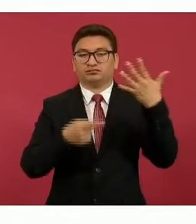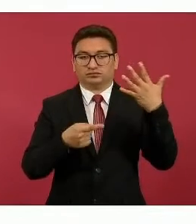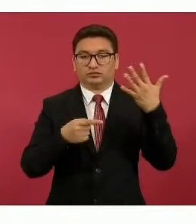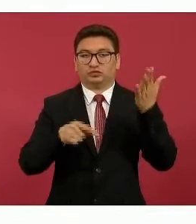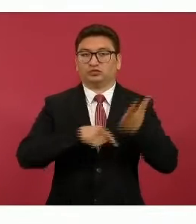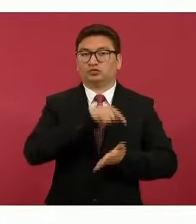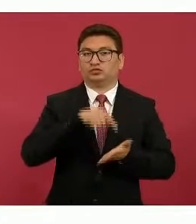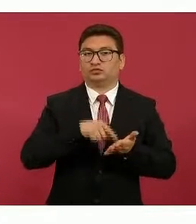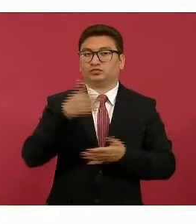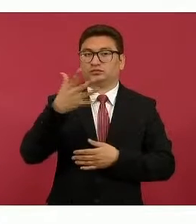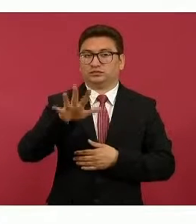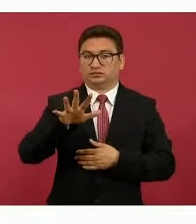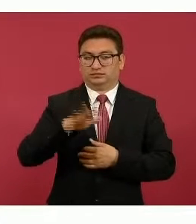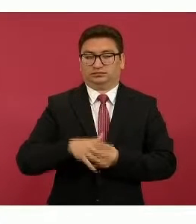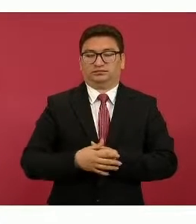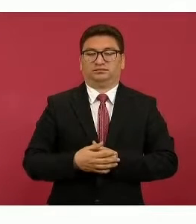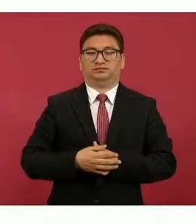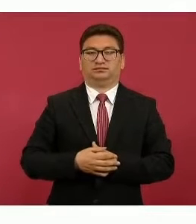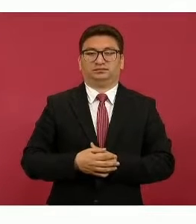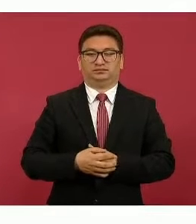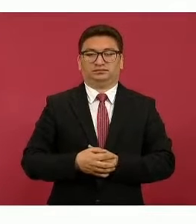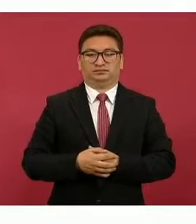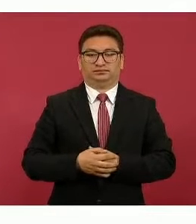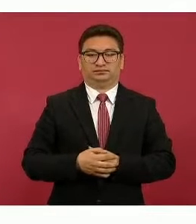En el lugar 10.